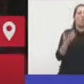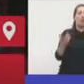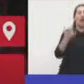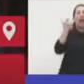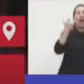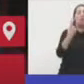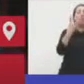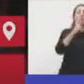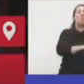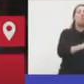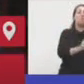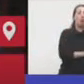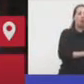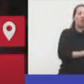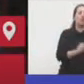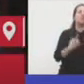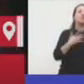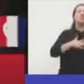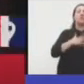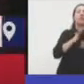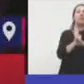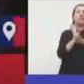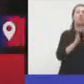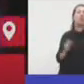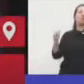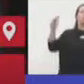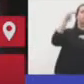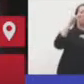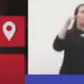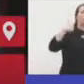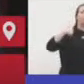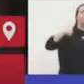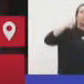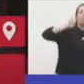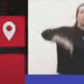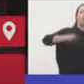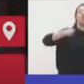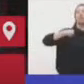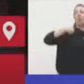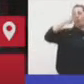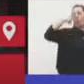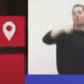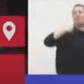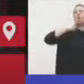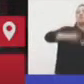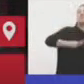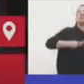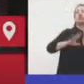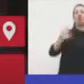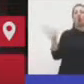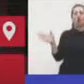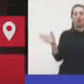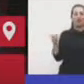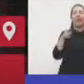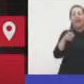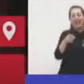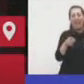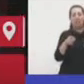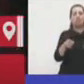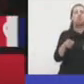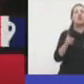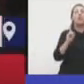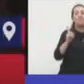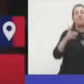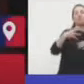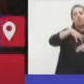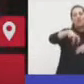tarde. Ahora tengo la opinión de dos diputados de Fuste. Uno, Ricardo López Murphy, sobre controlar o no las